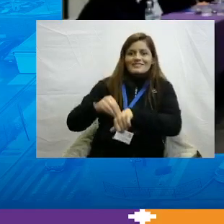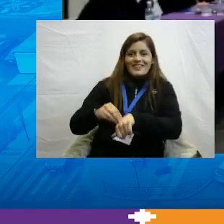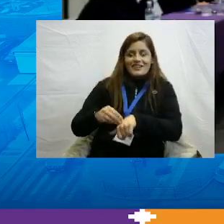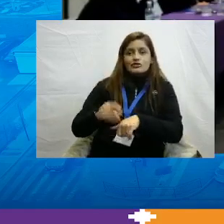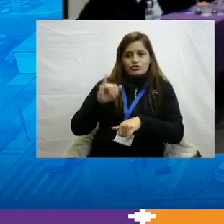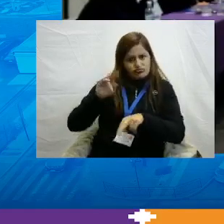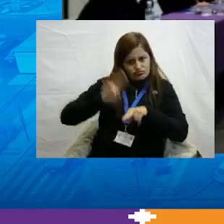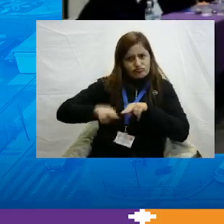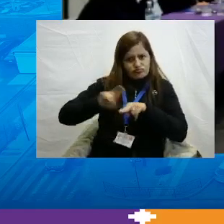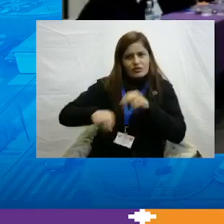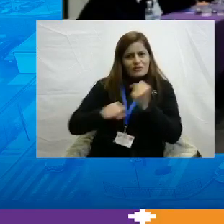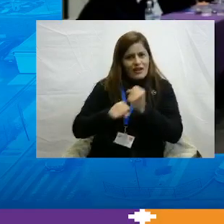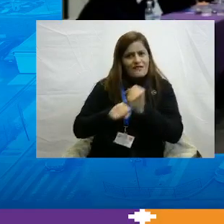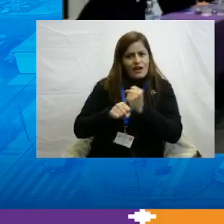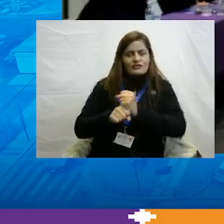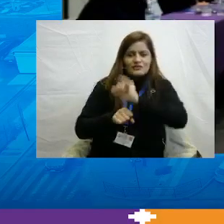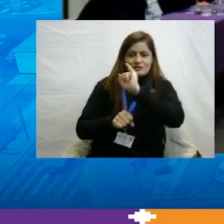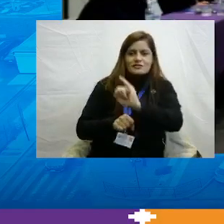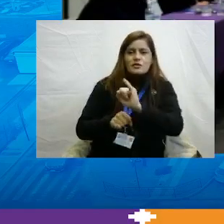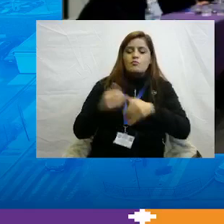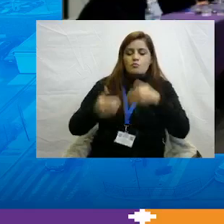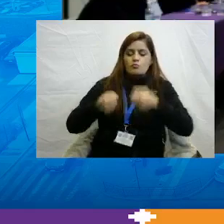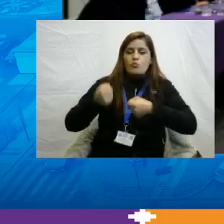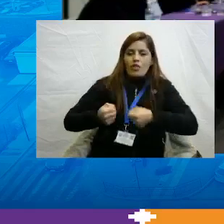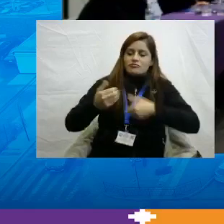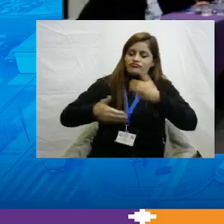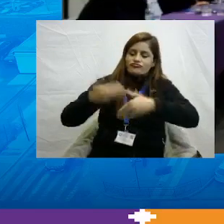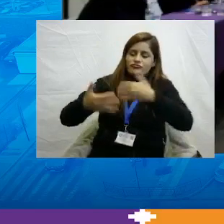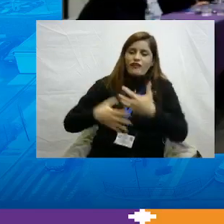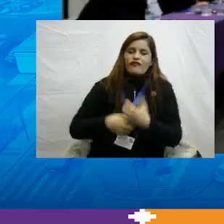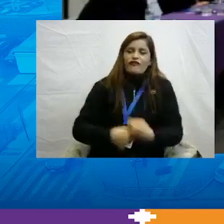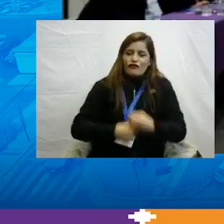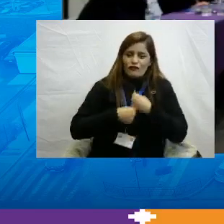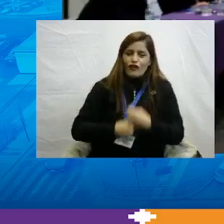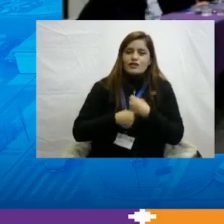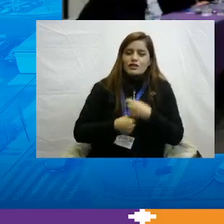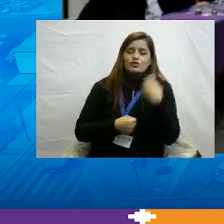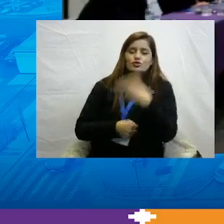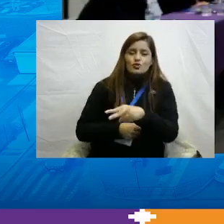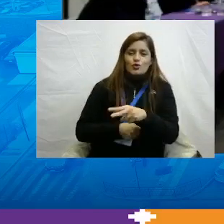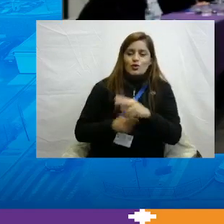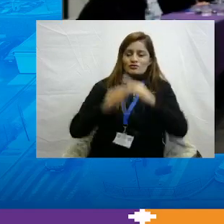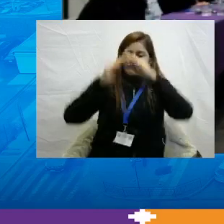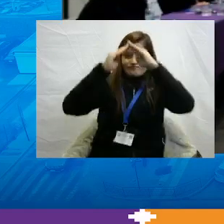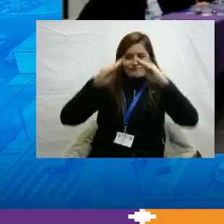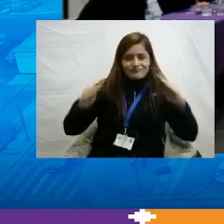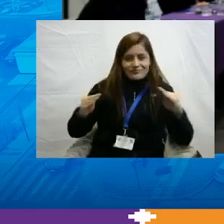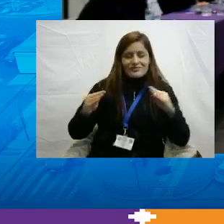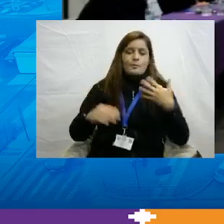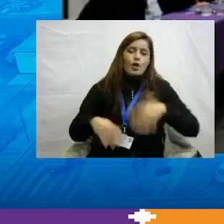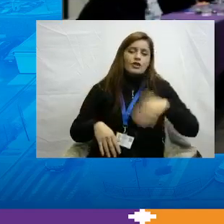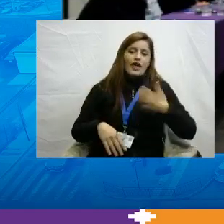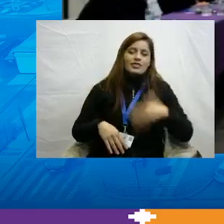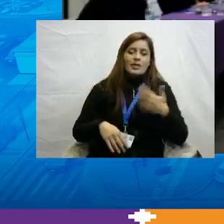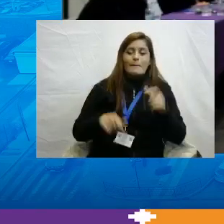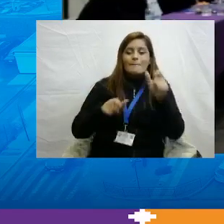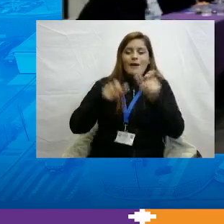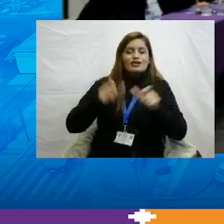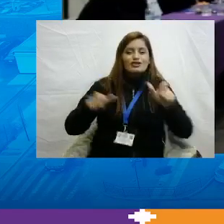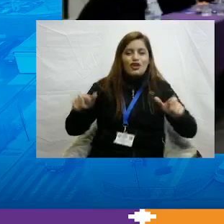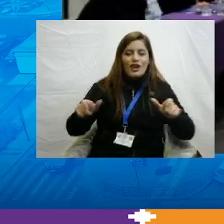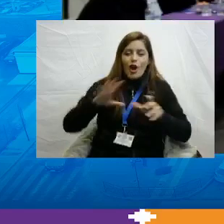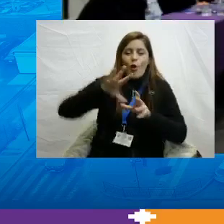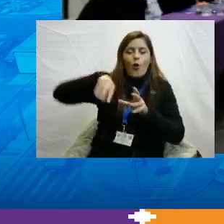de que se está trabajando con ellos, de que se va a seguir fortaleciendo, sobre todo a la Junta de Vecinos, que son el motor principal del